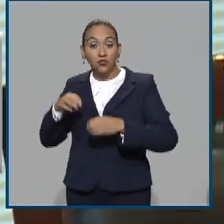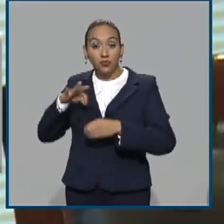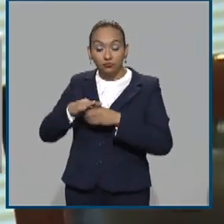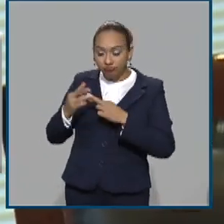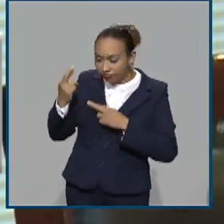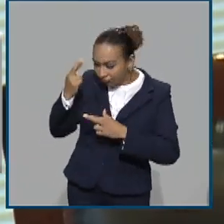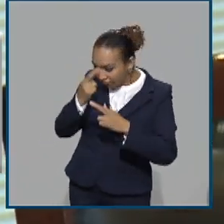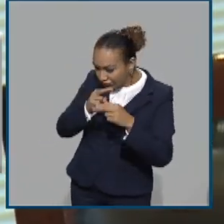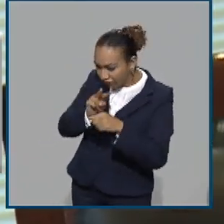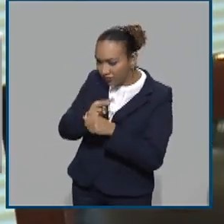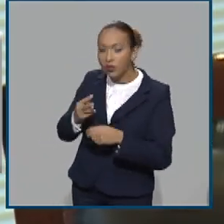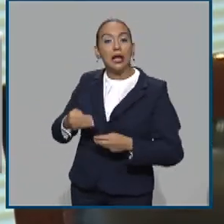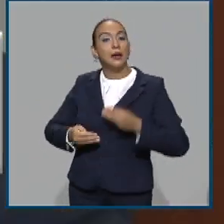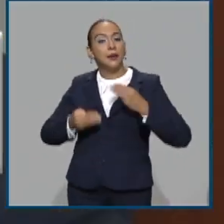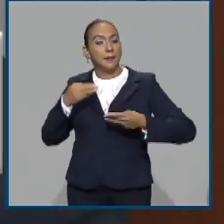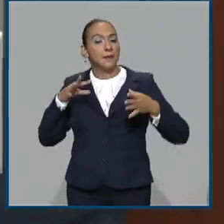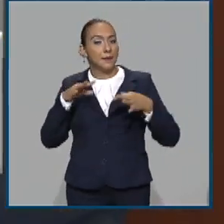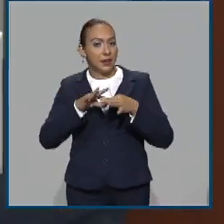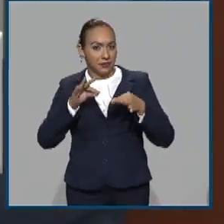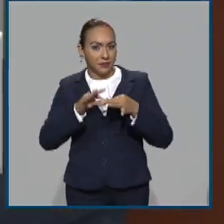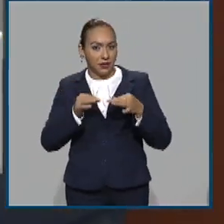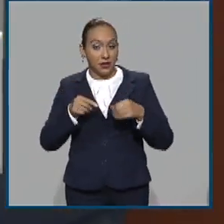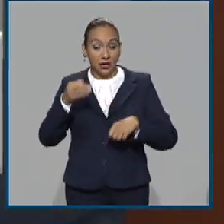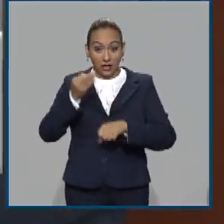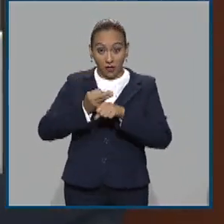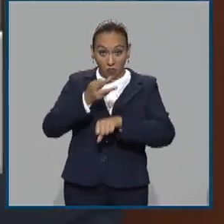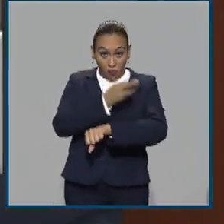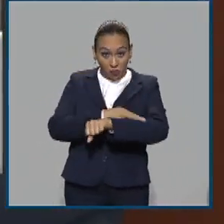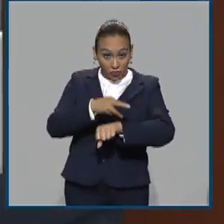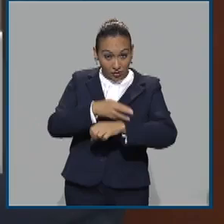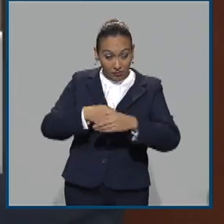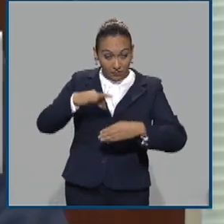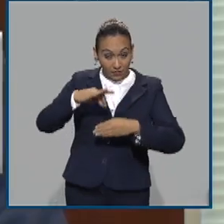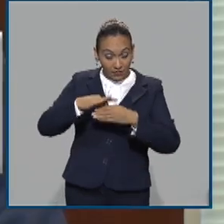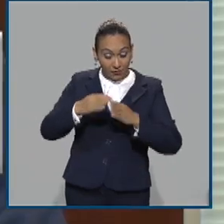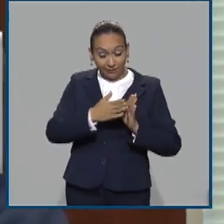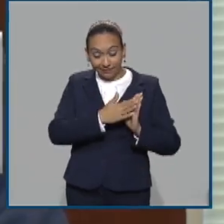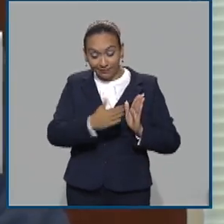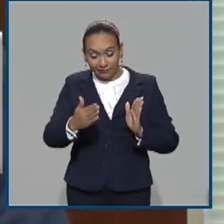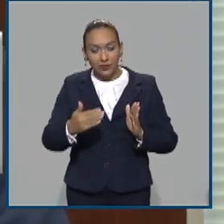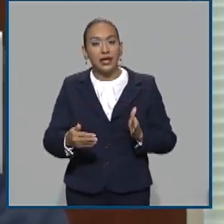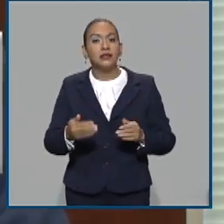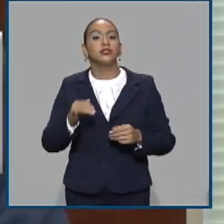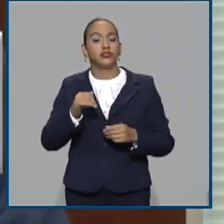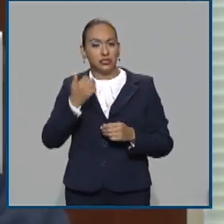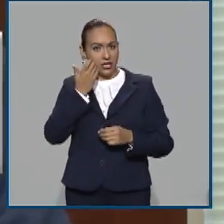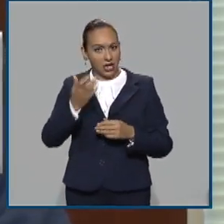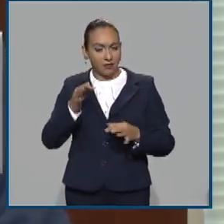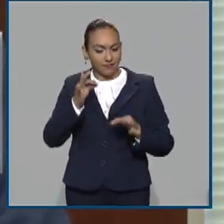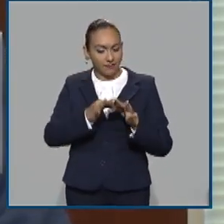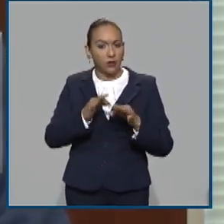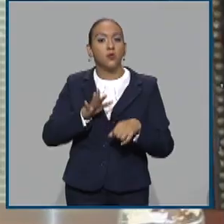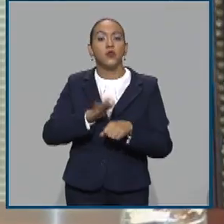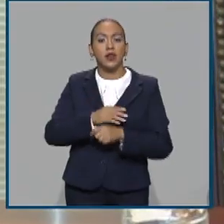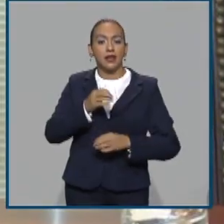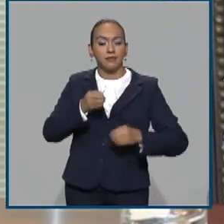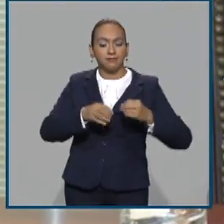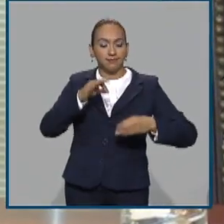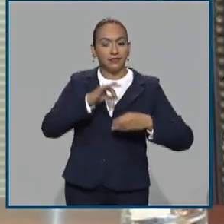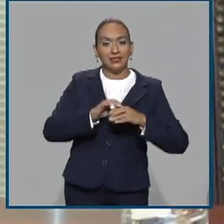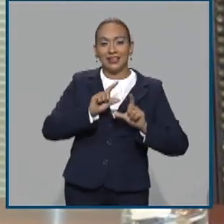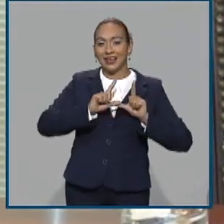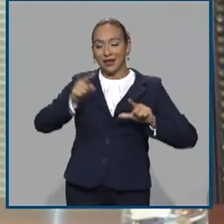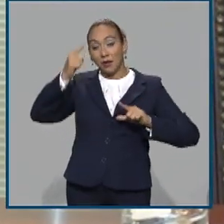La y los magistrados destacaron que la certeza en el proceso electoral está plenamente garantizada, pues el Tribunal Electoral está listo para